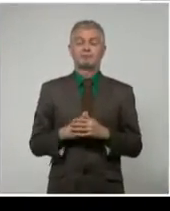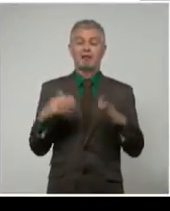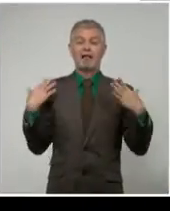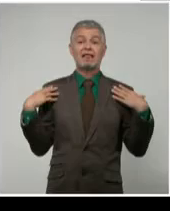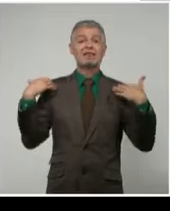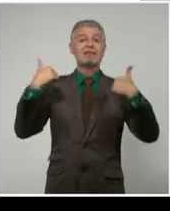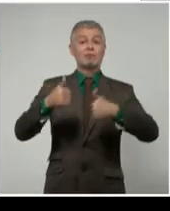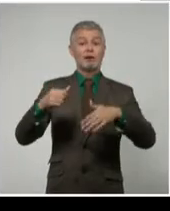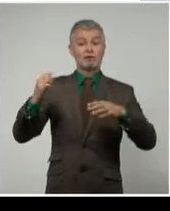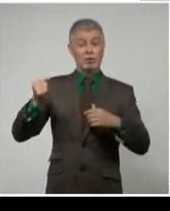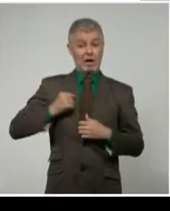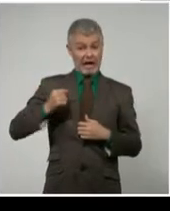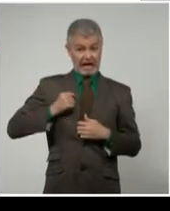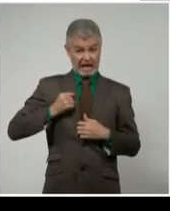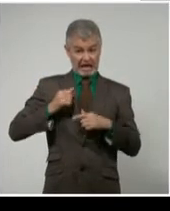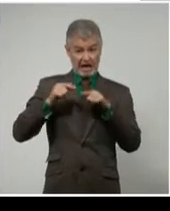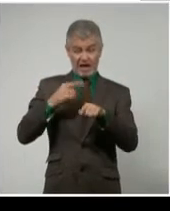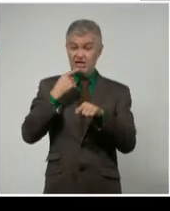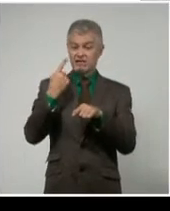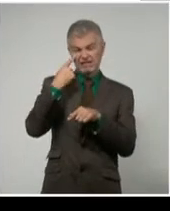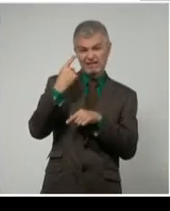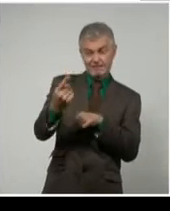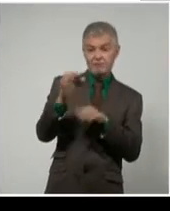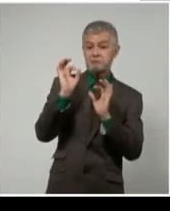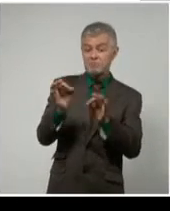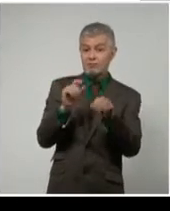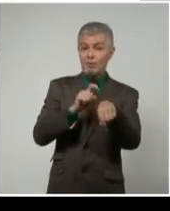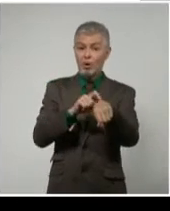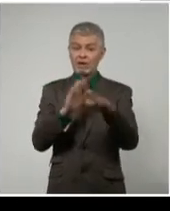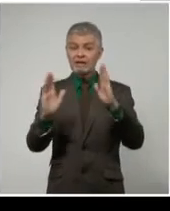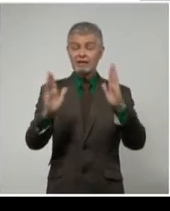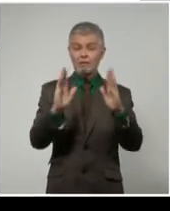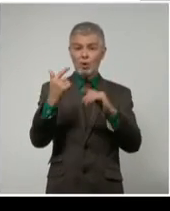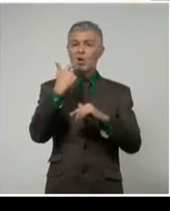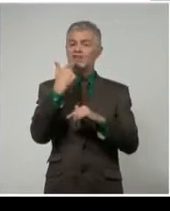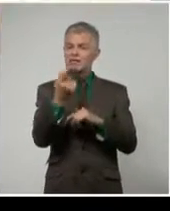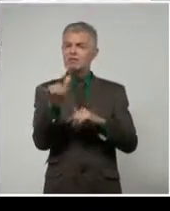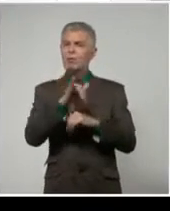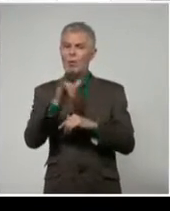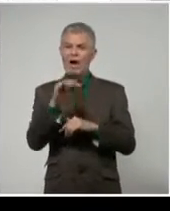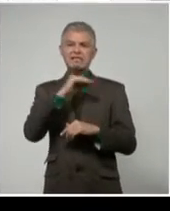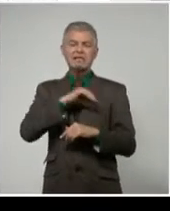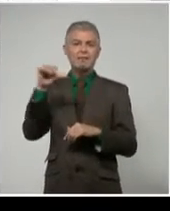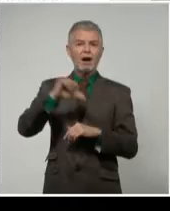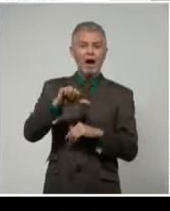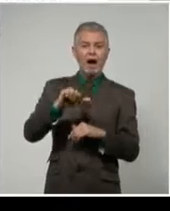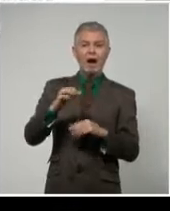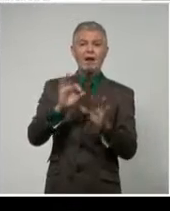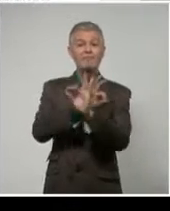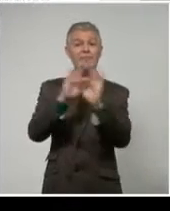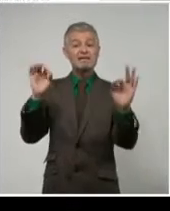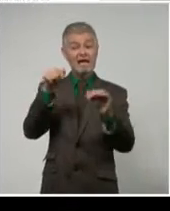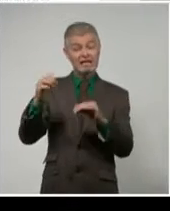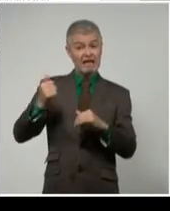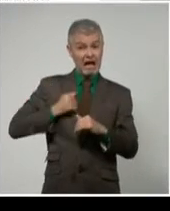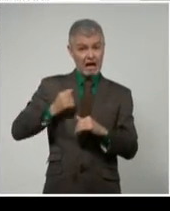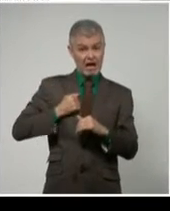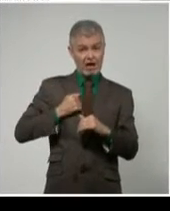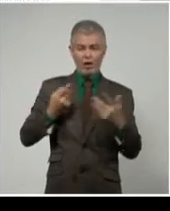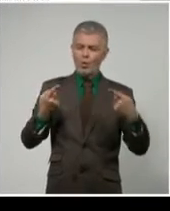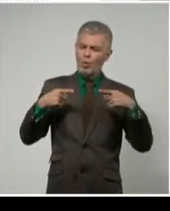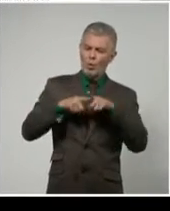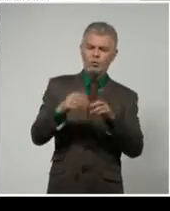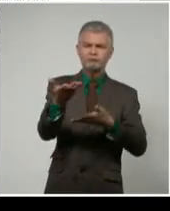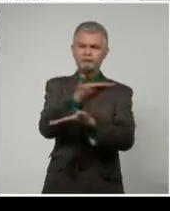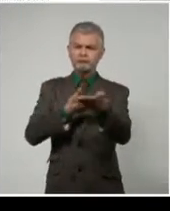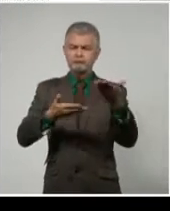que refirieron presentar síntomas de salud en el mismo periodo y especialistas de ese país han colaborado con los científicos cubanos y